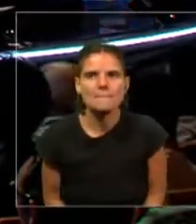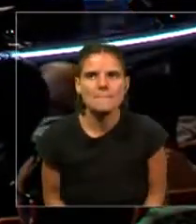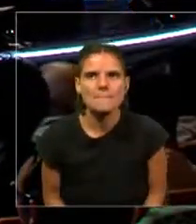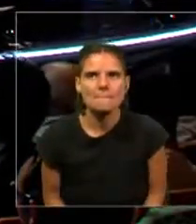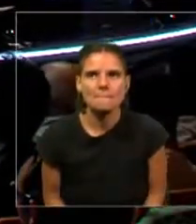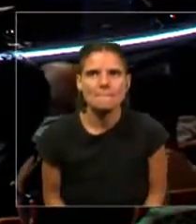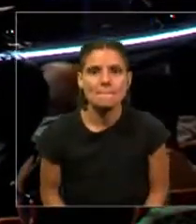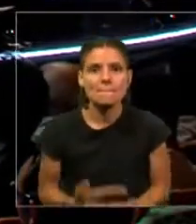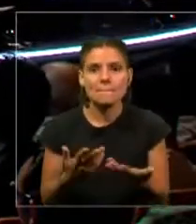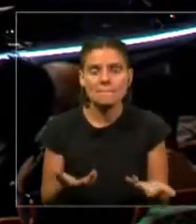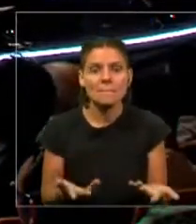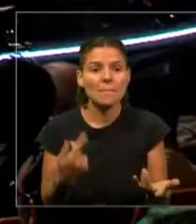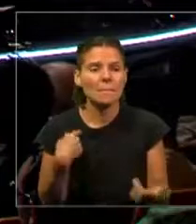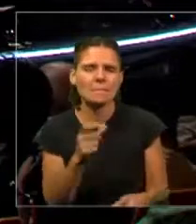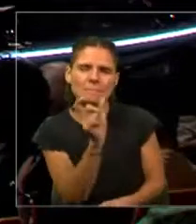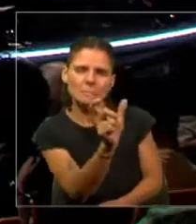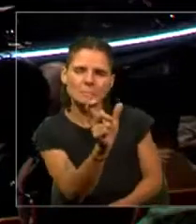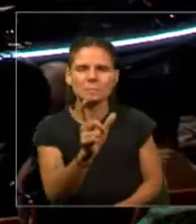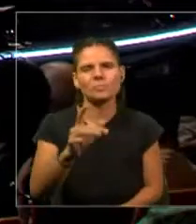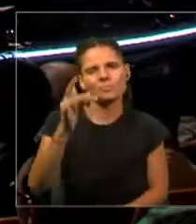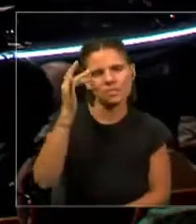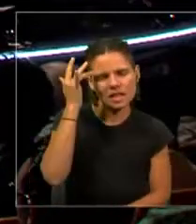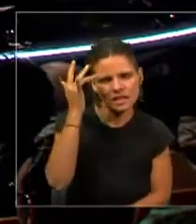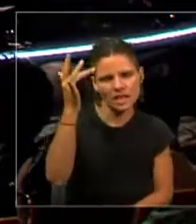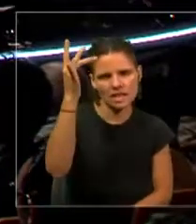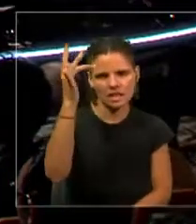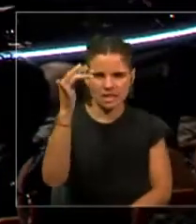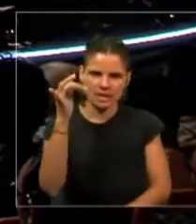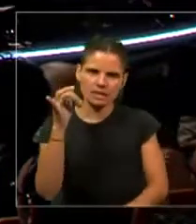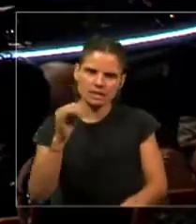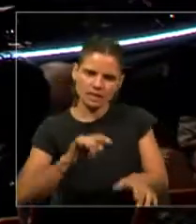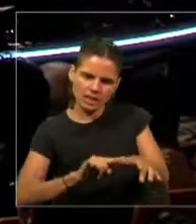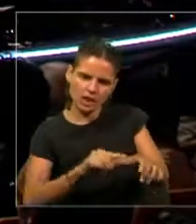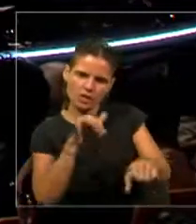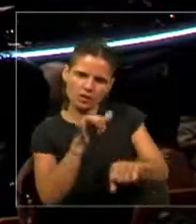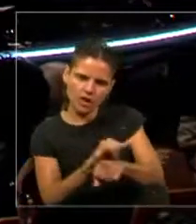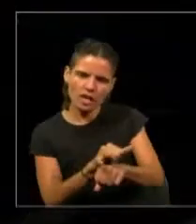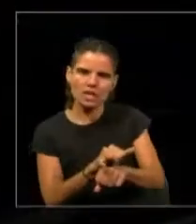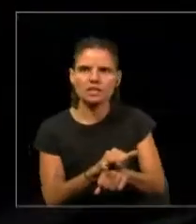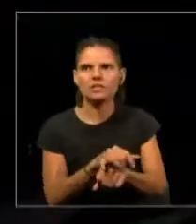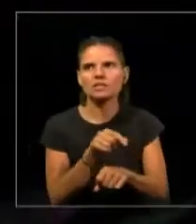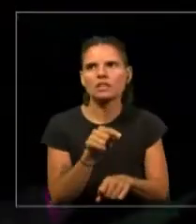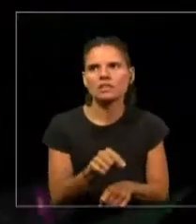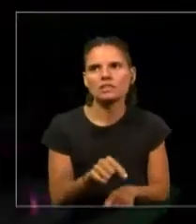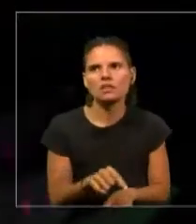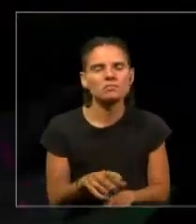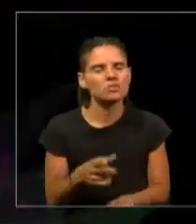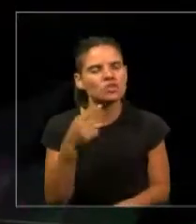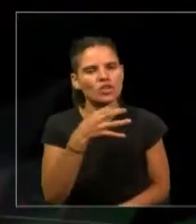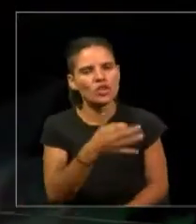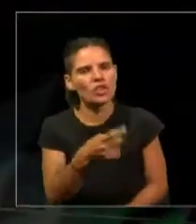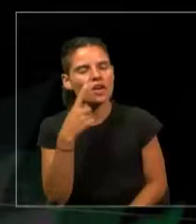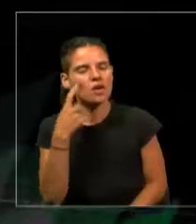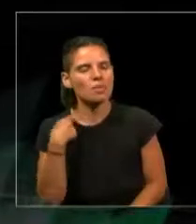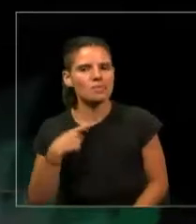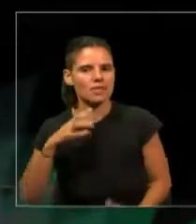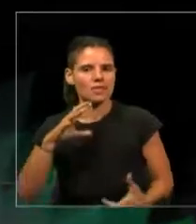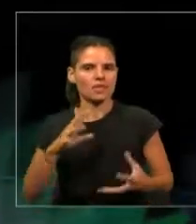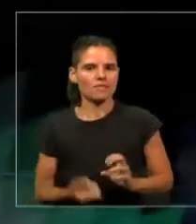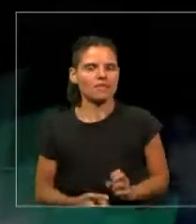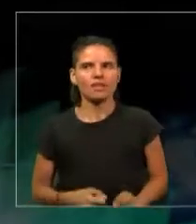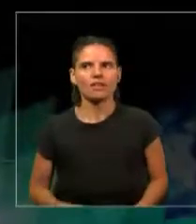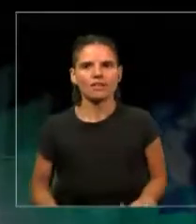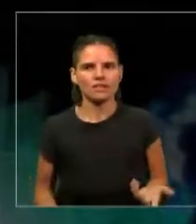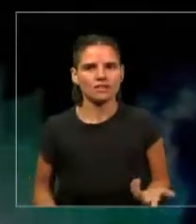contrario de ese término de inteligencia artificial, es casi término, es mi defecto, yo siempre he sido así, parece que sigo siendo